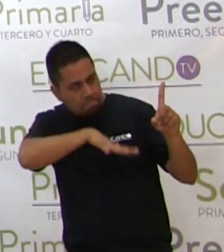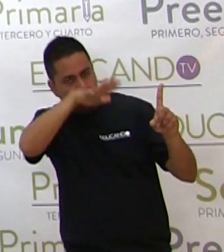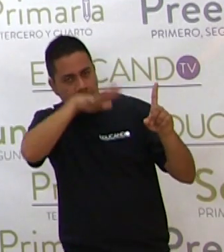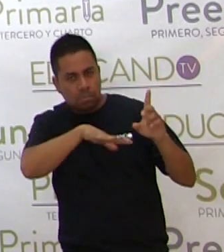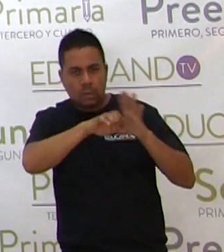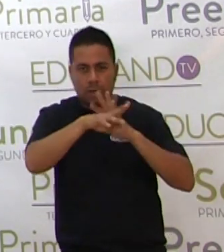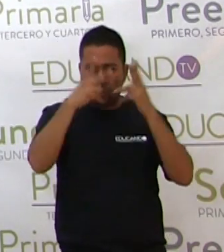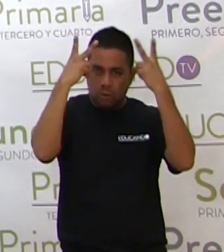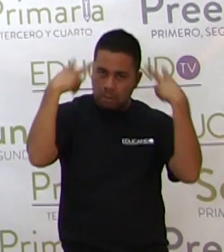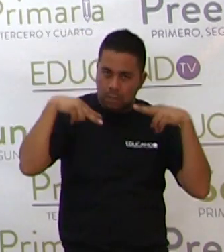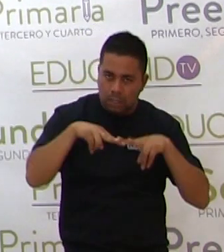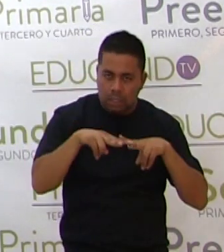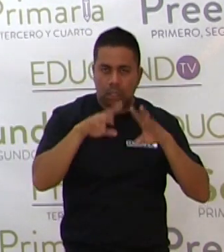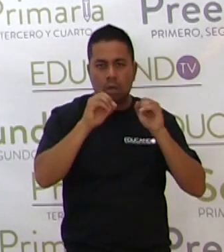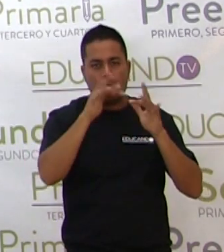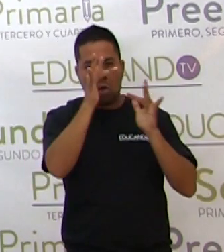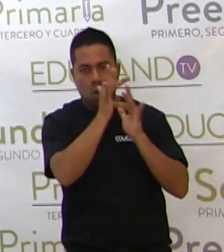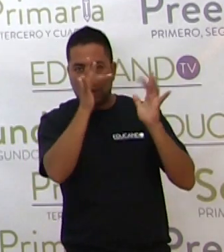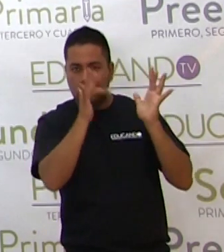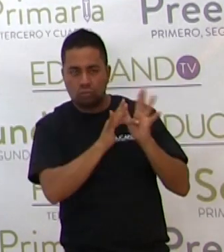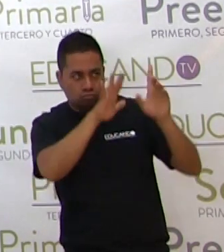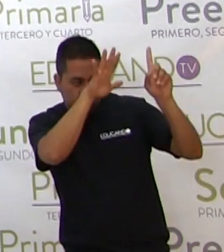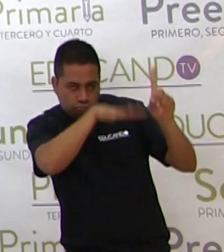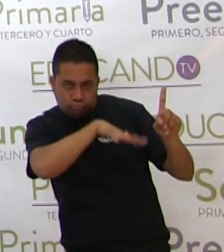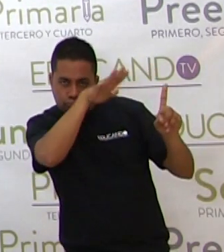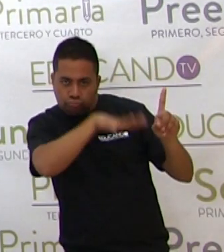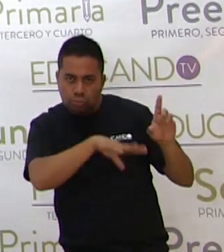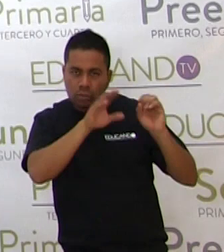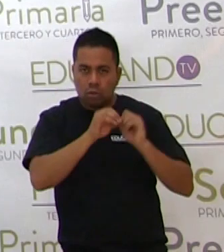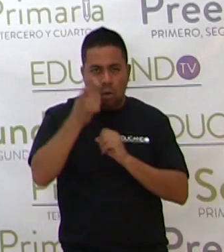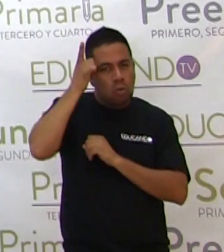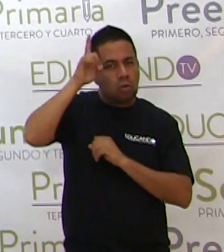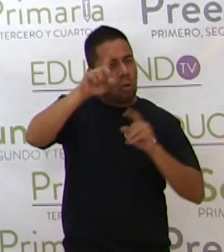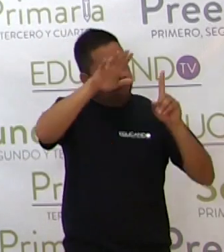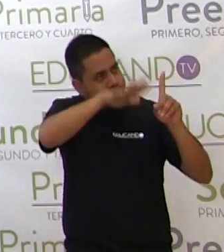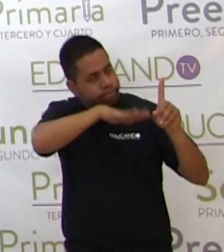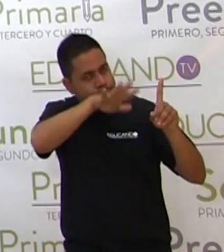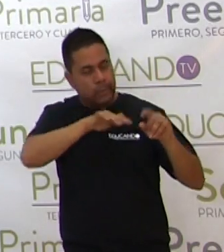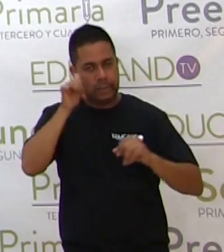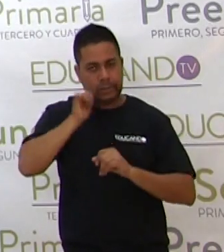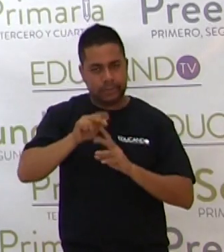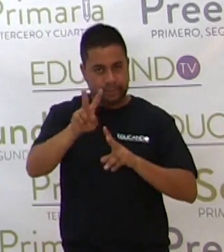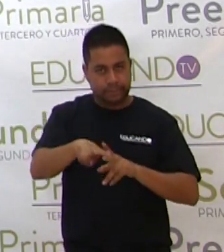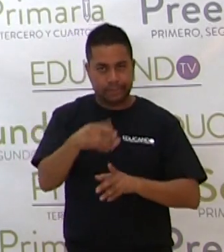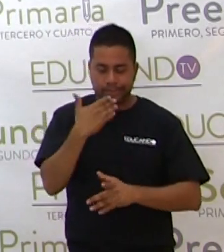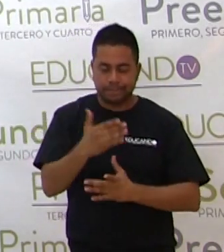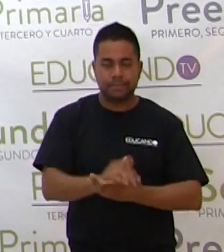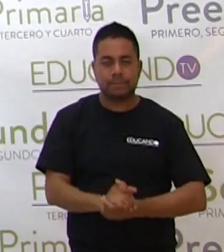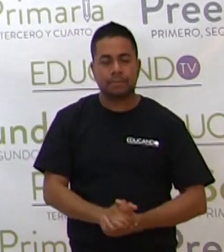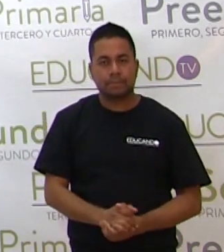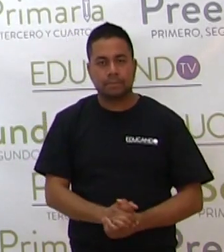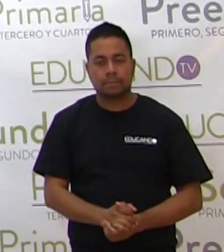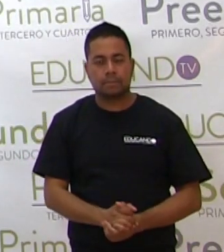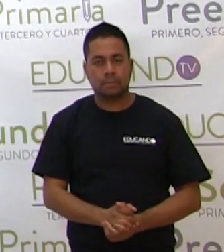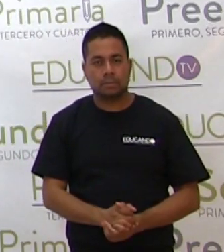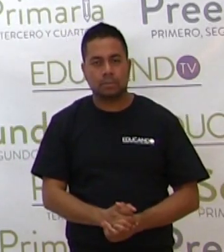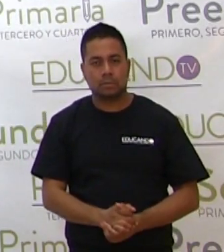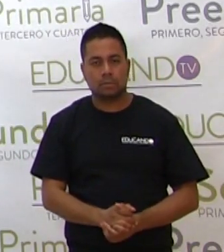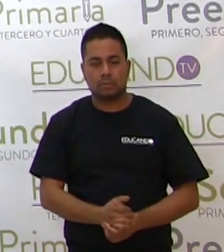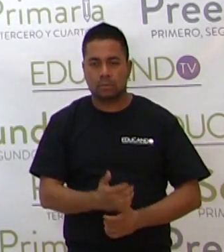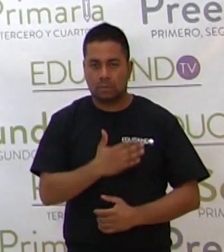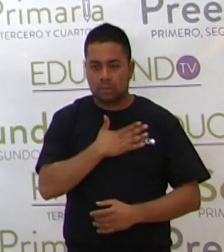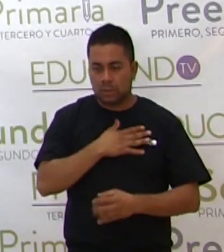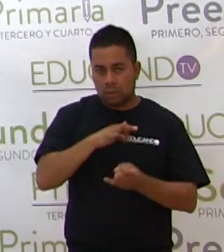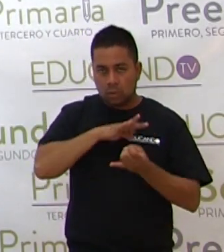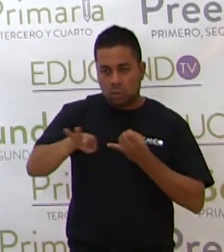virgen o de jesucristo o de dios verdad muy bien finalmente sus formas de